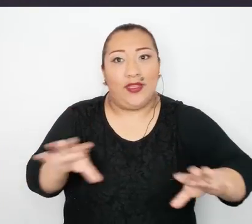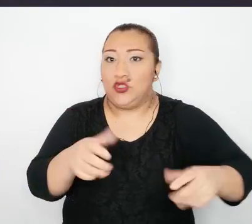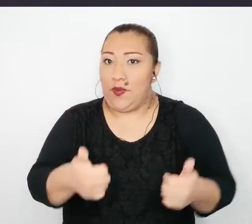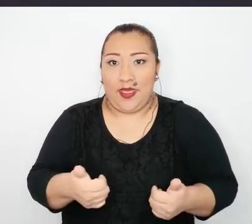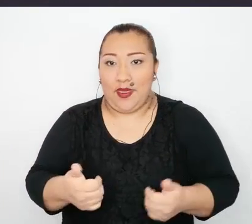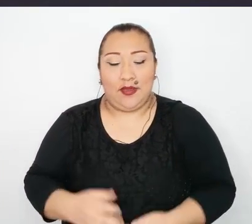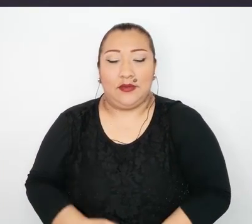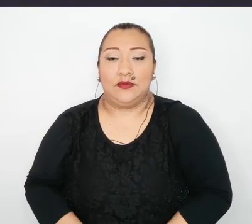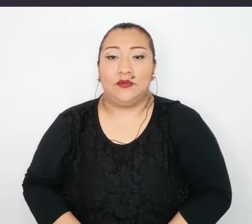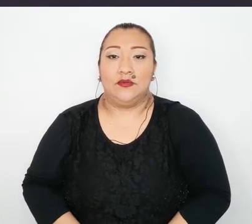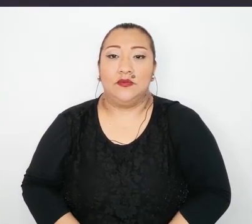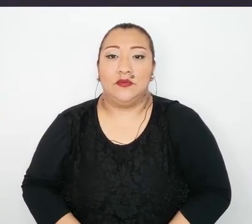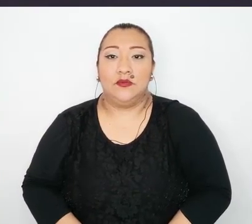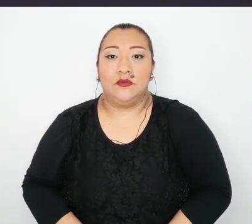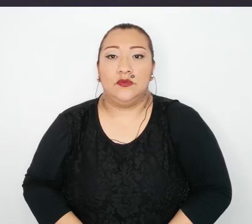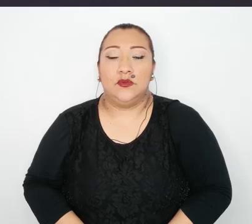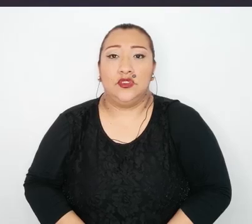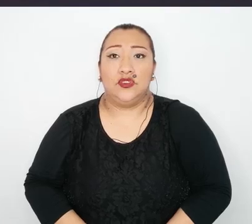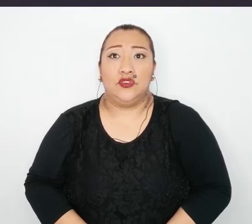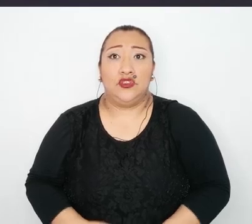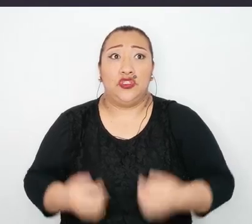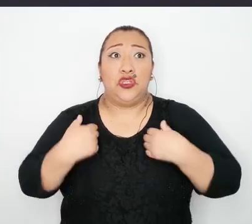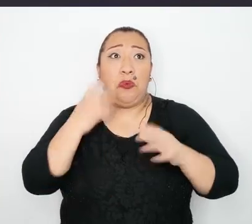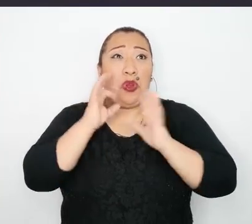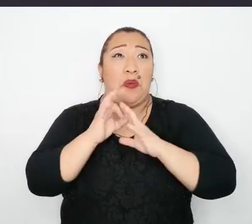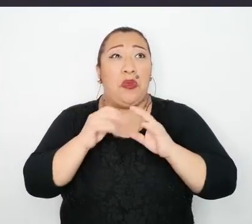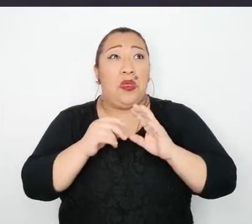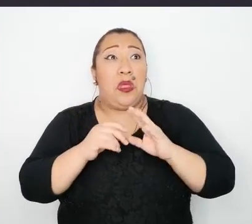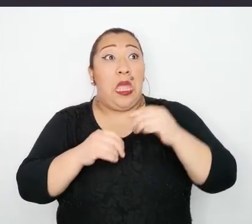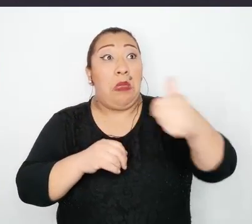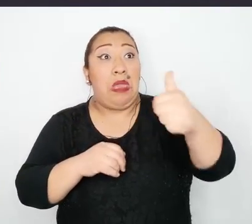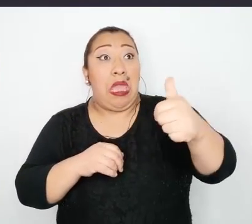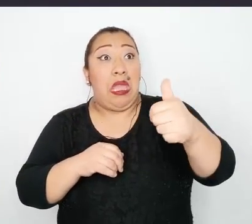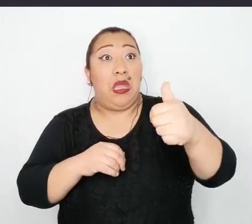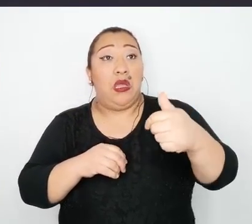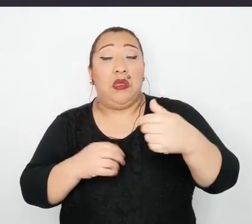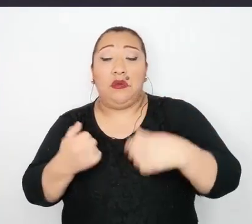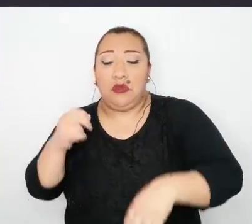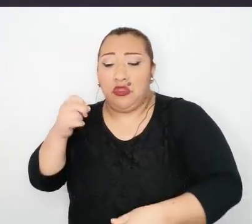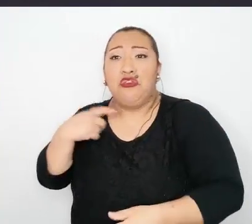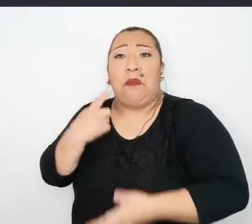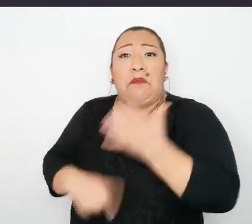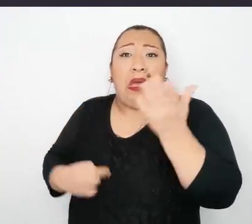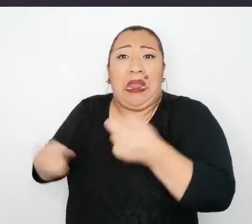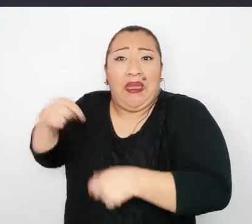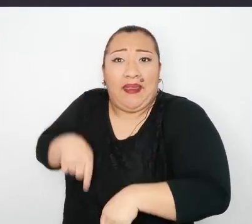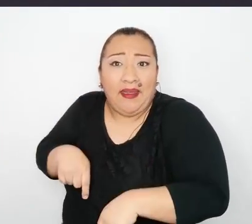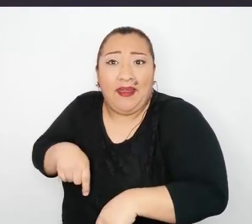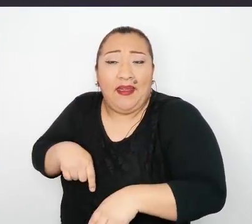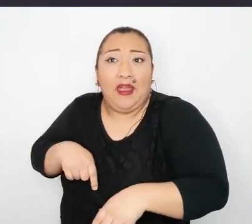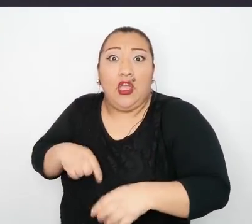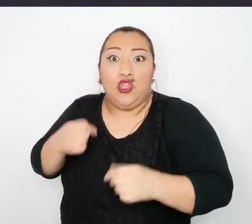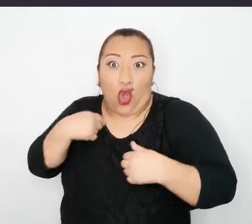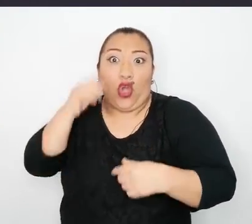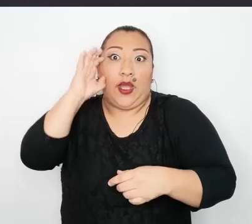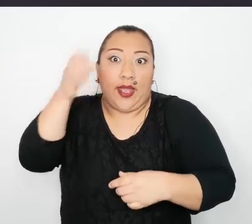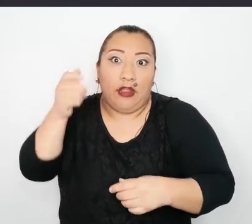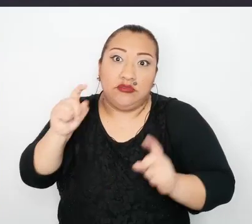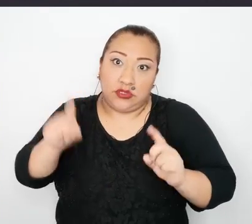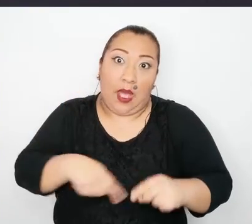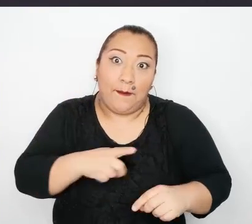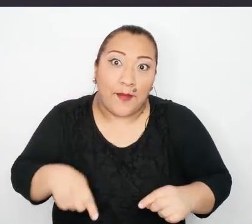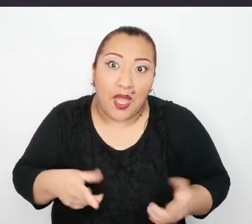cosas que no se han hecho bien. No estaríamos aquí si fuera lo contrario. Estamos precisamente aquí